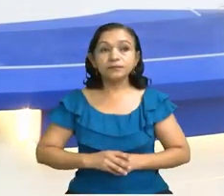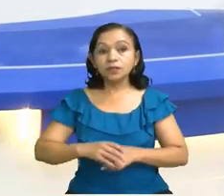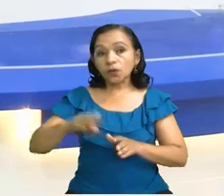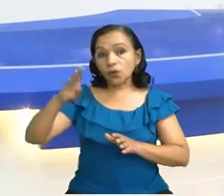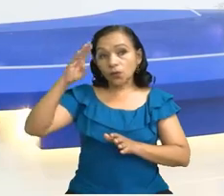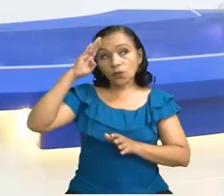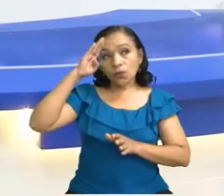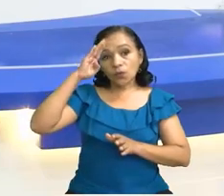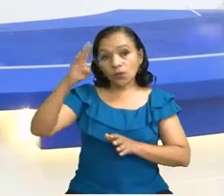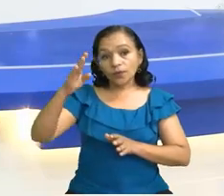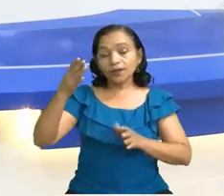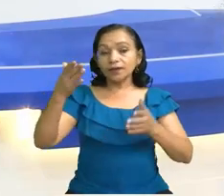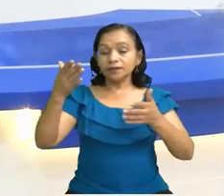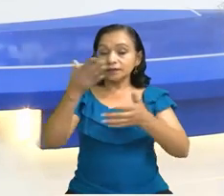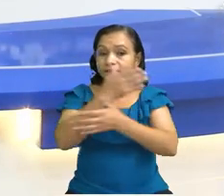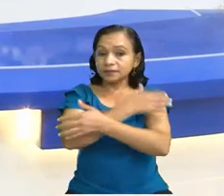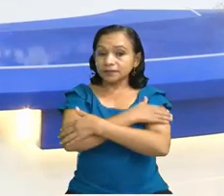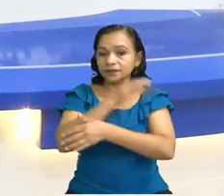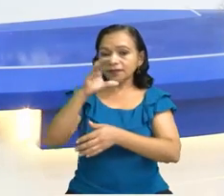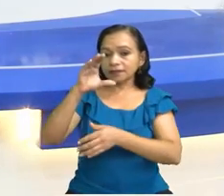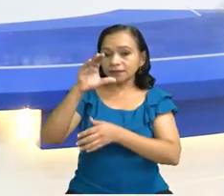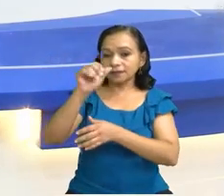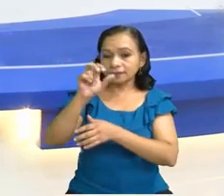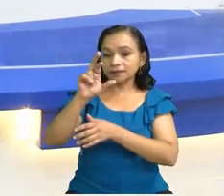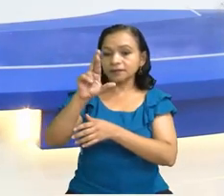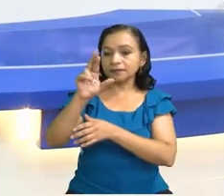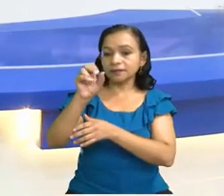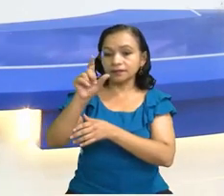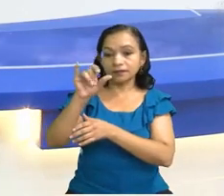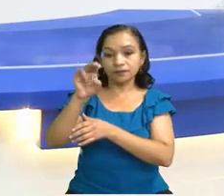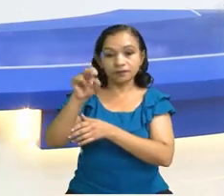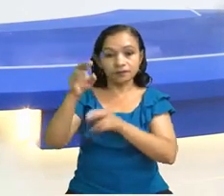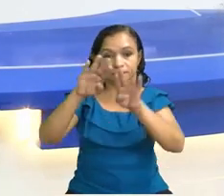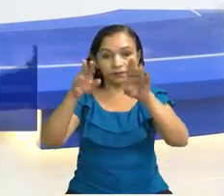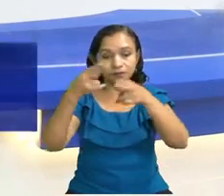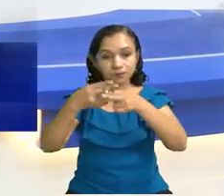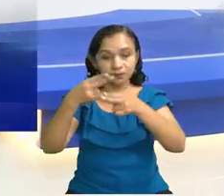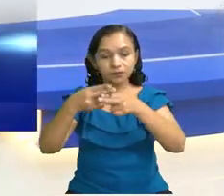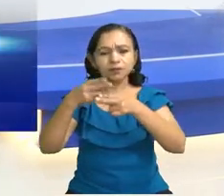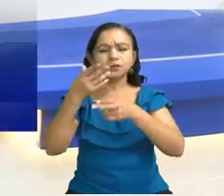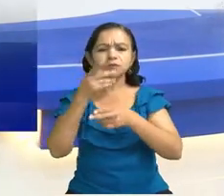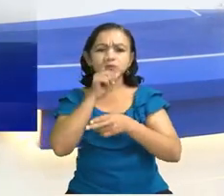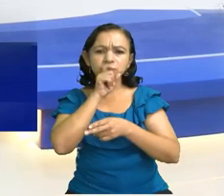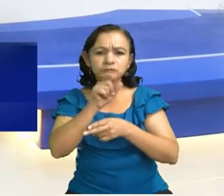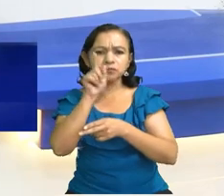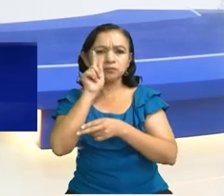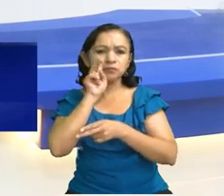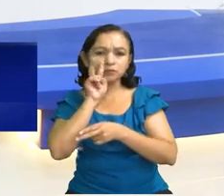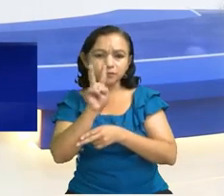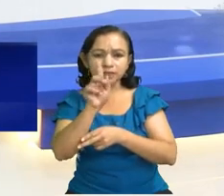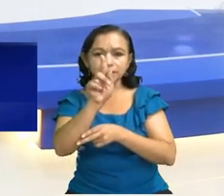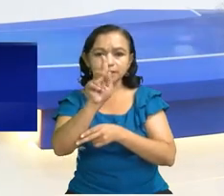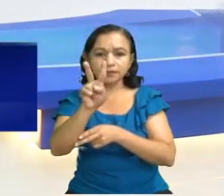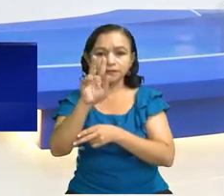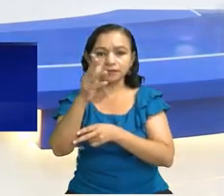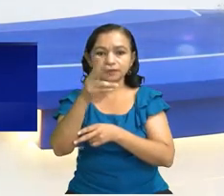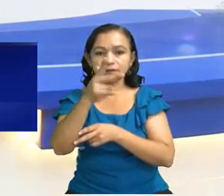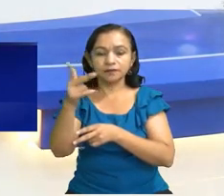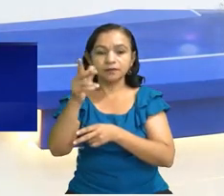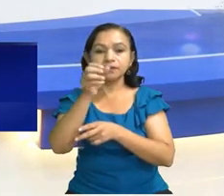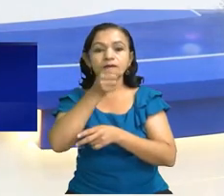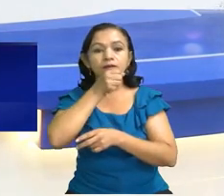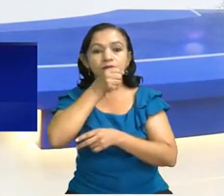Hola, ¿qué tal? Les saluda Carolina Mayorga. Es un gusto que puedan informarse con nosotros a través de Canal 98, tu canal parlamentario. Esto es